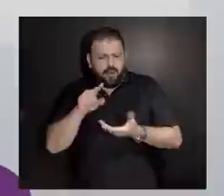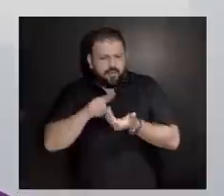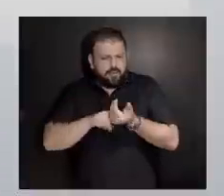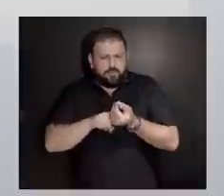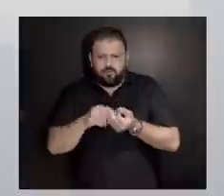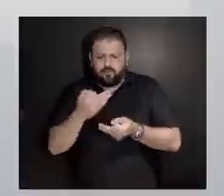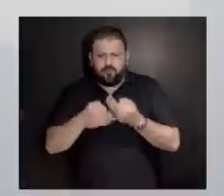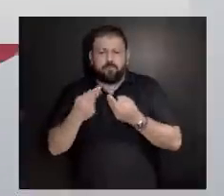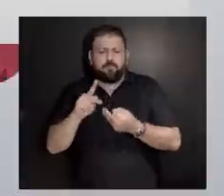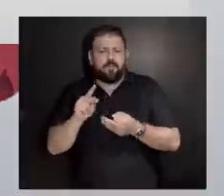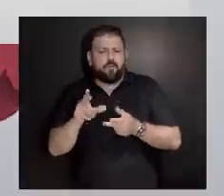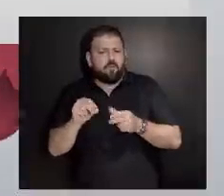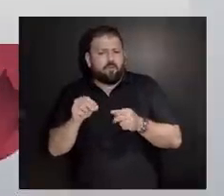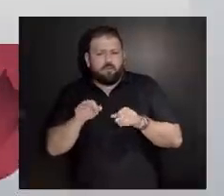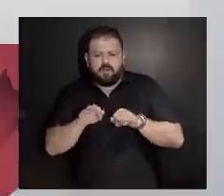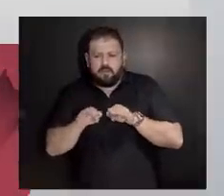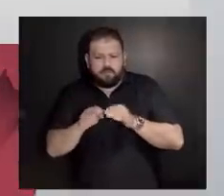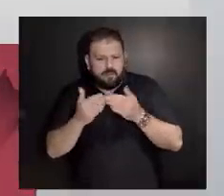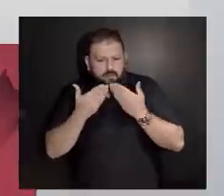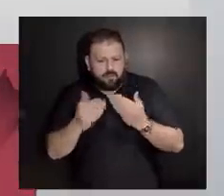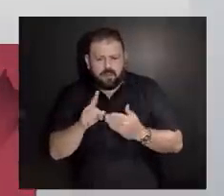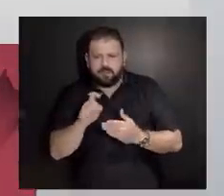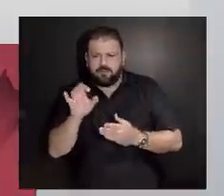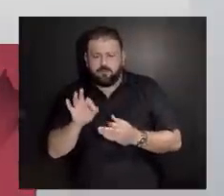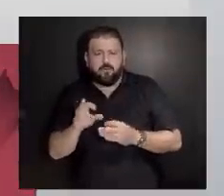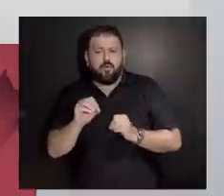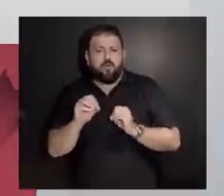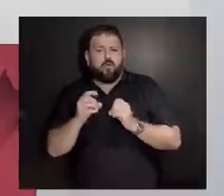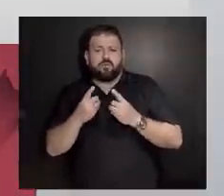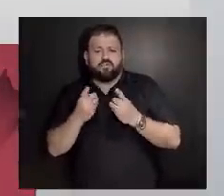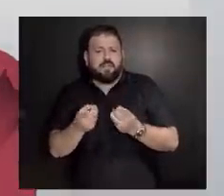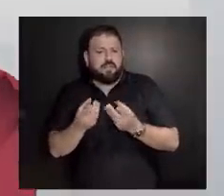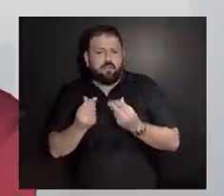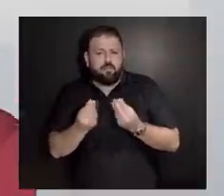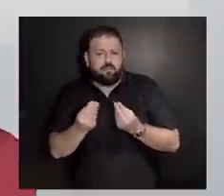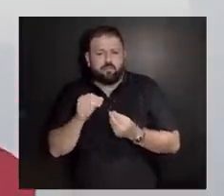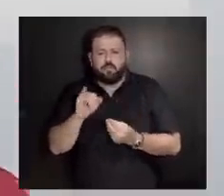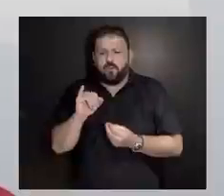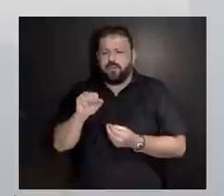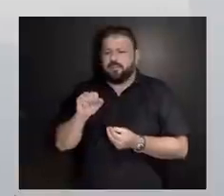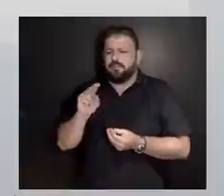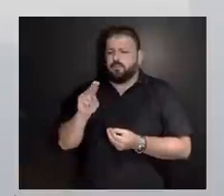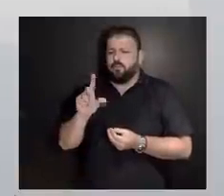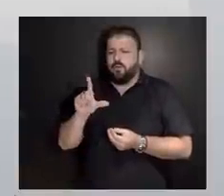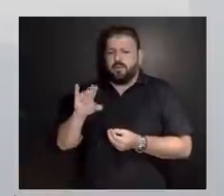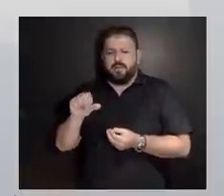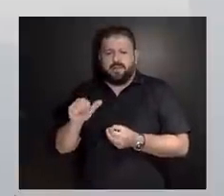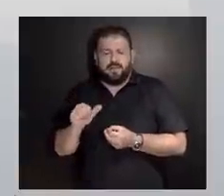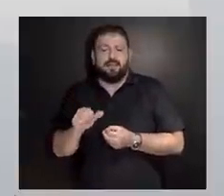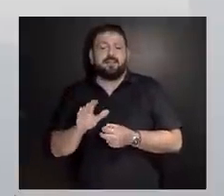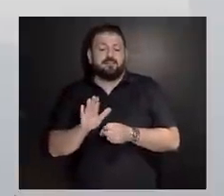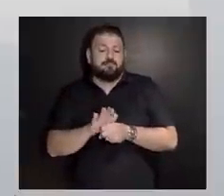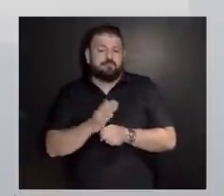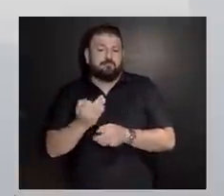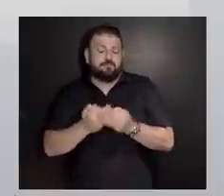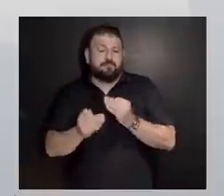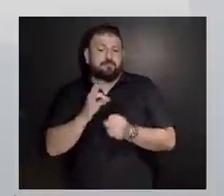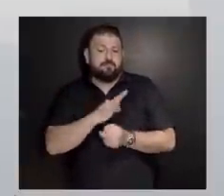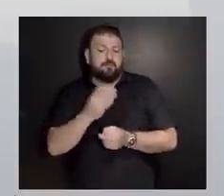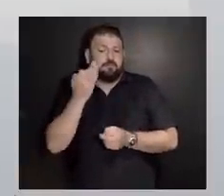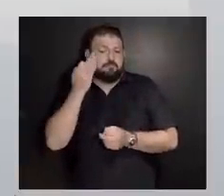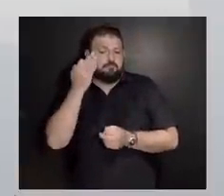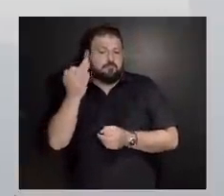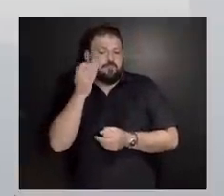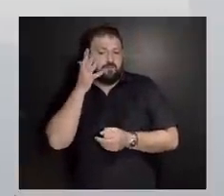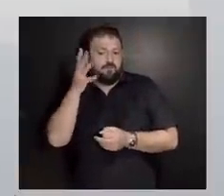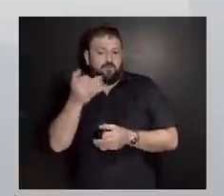la correcta, no hay una liberación suficiente de insulina y a lo mejor genéticamente ya tenemos cierta predisposición a que estas células